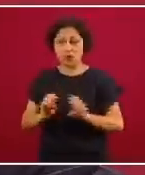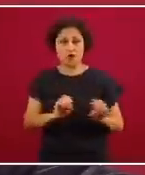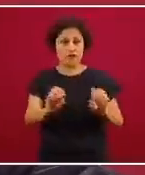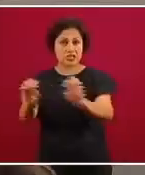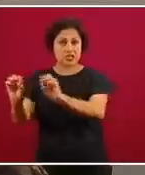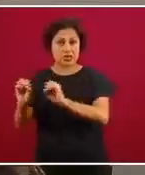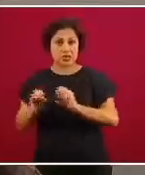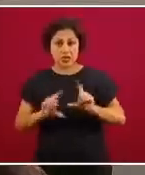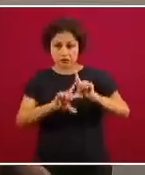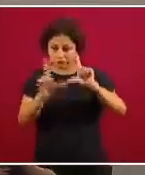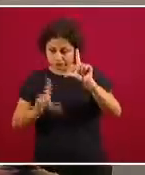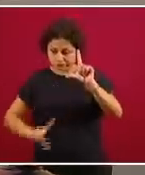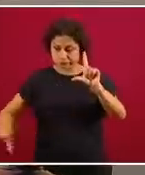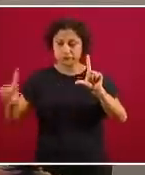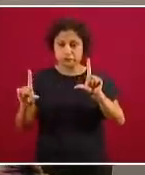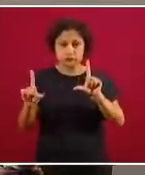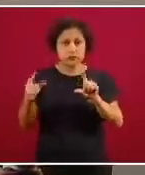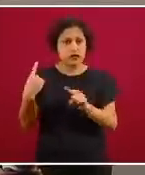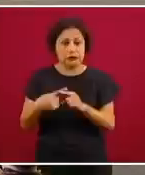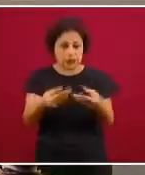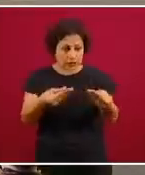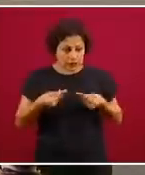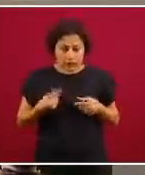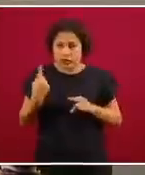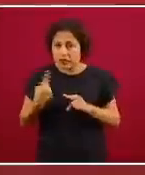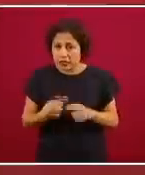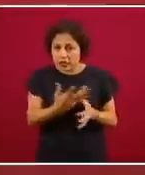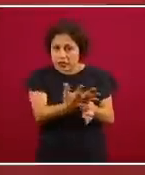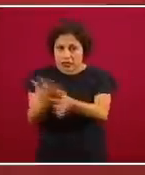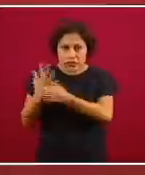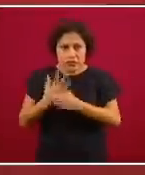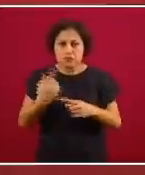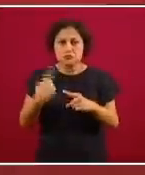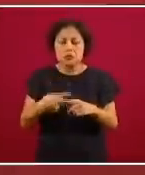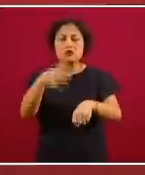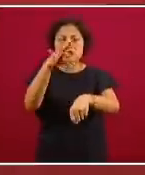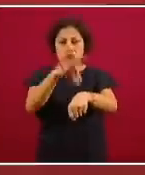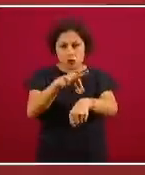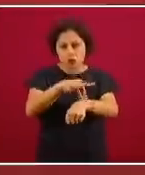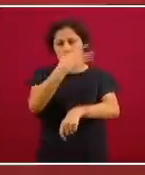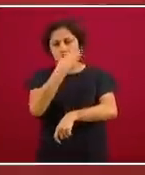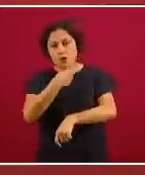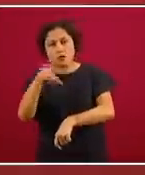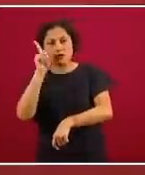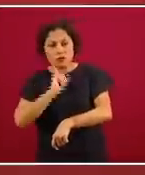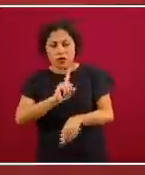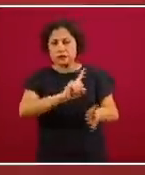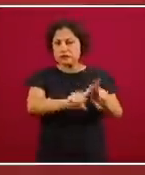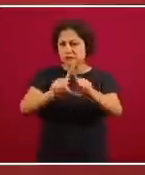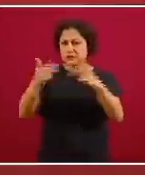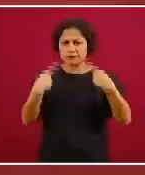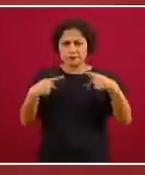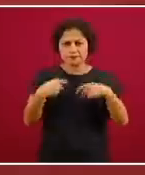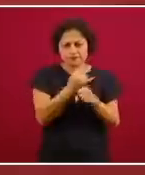proviene de las unidades de salud. Es decir, cada uno de los médicos y médicas que brindan servicios de